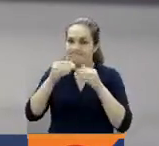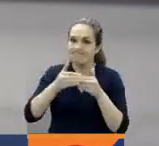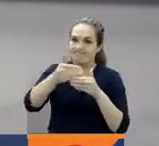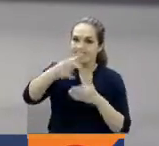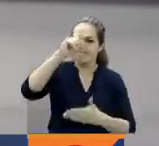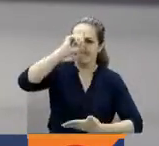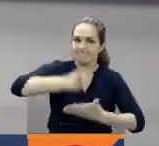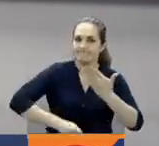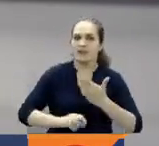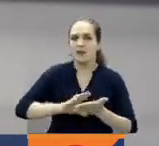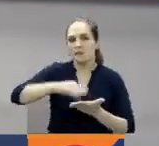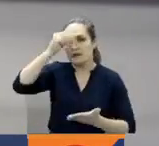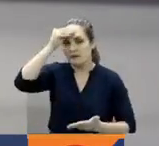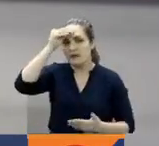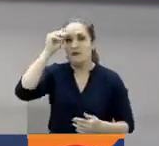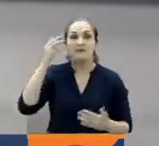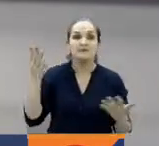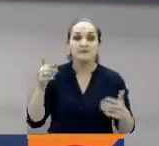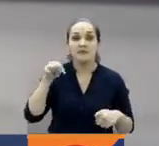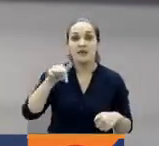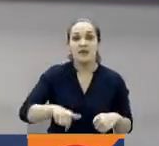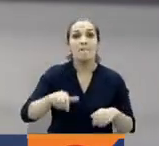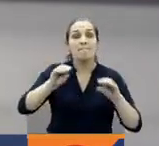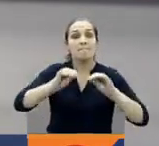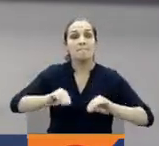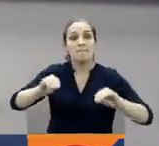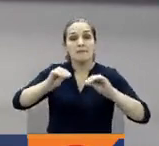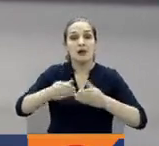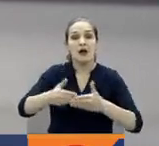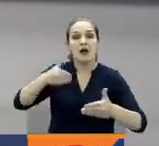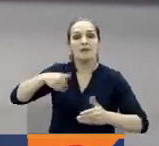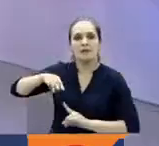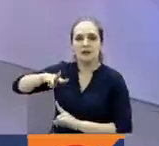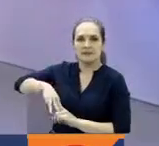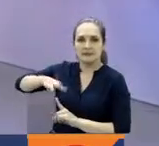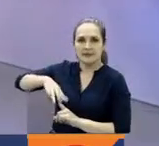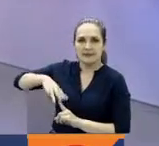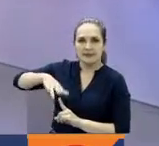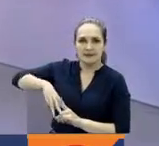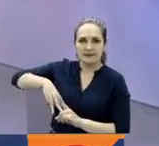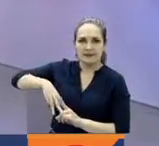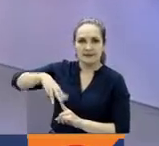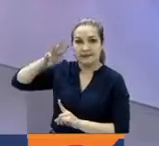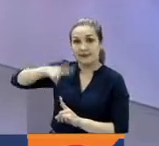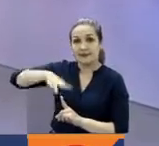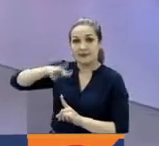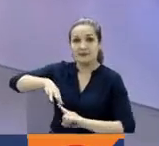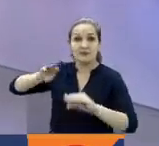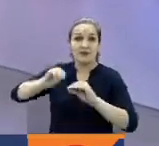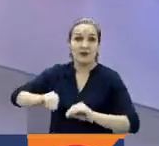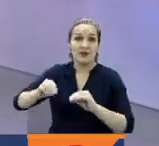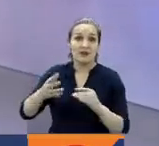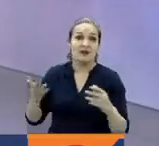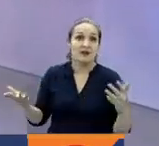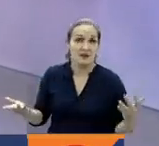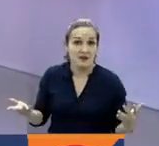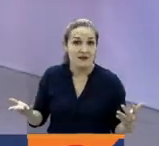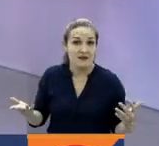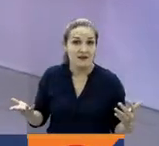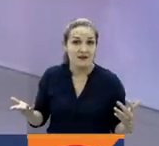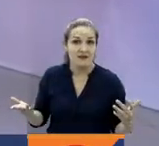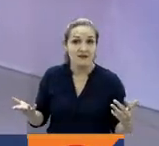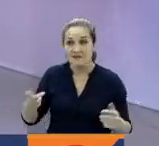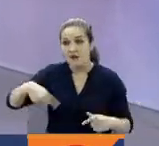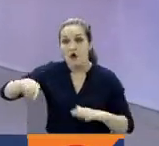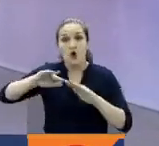a partir de esto, y es que se hizo una pedagogía 3 meses antes de que esto empezara. Y hay que reconocer también desde